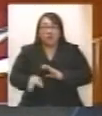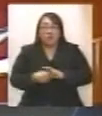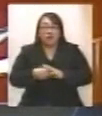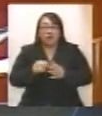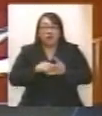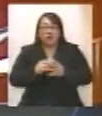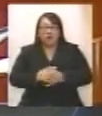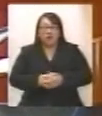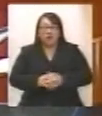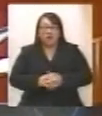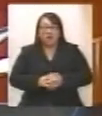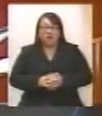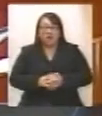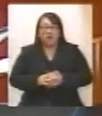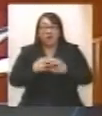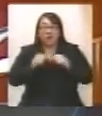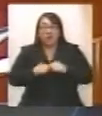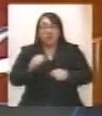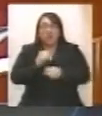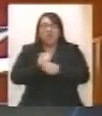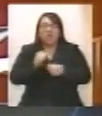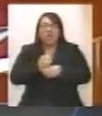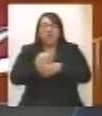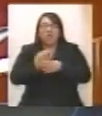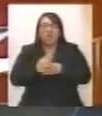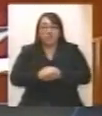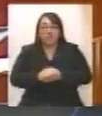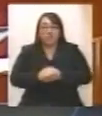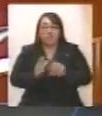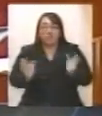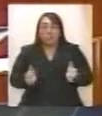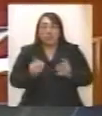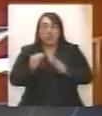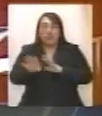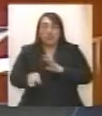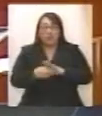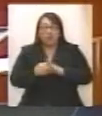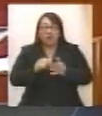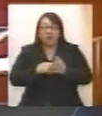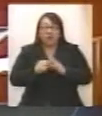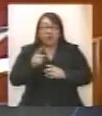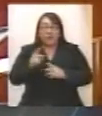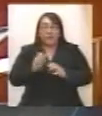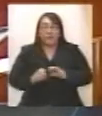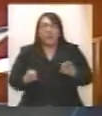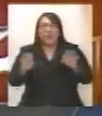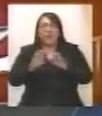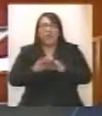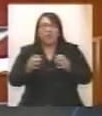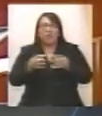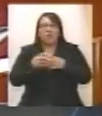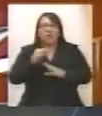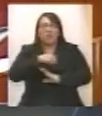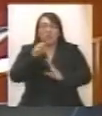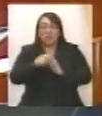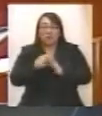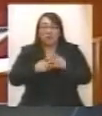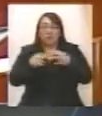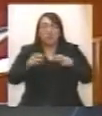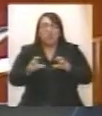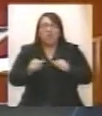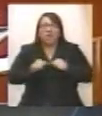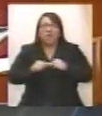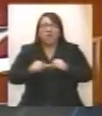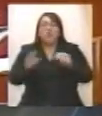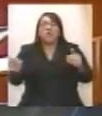adjudicados, continuar trabajando en la formulación, promoción y adjudicación de una importante cartera de proyectos que permitan